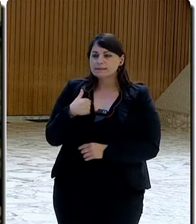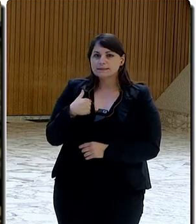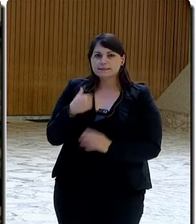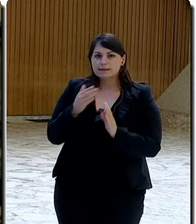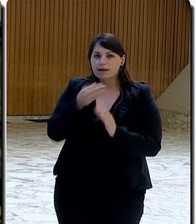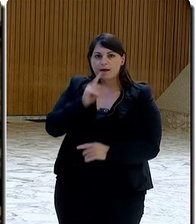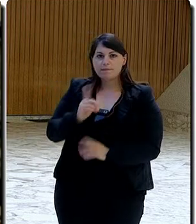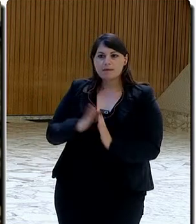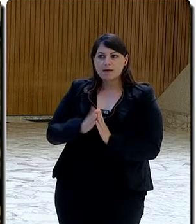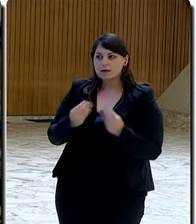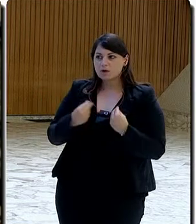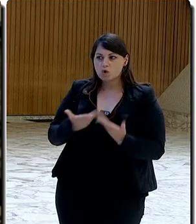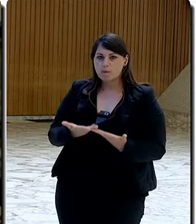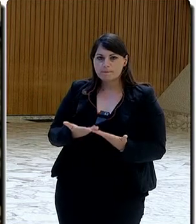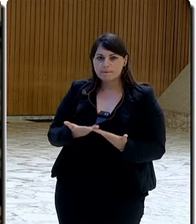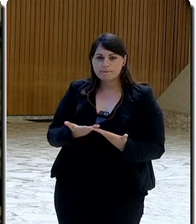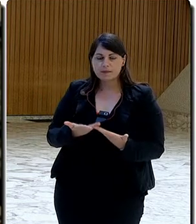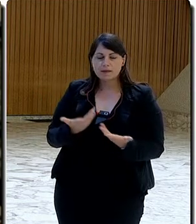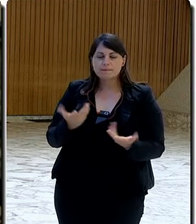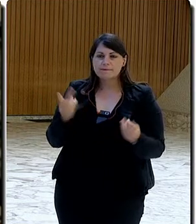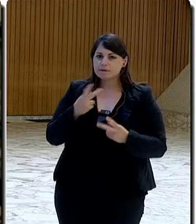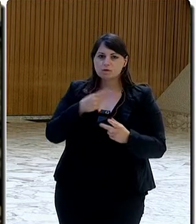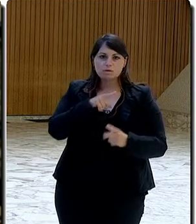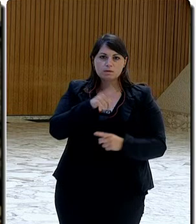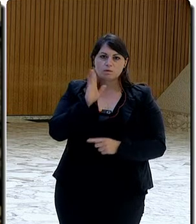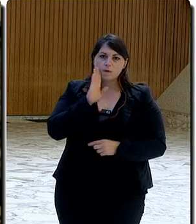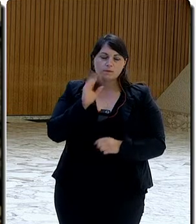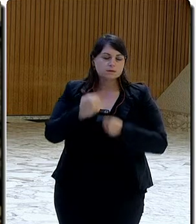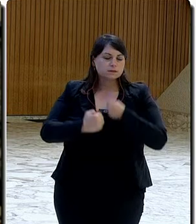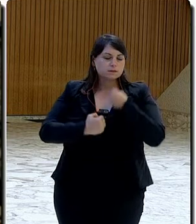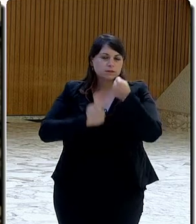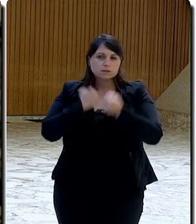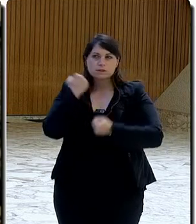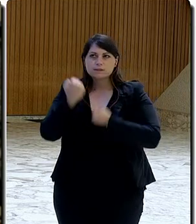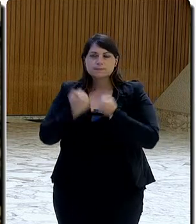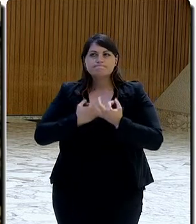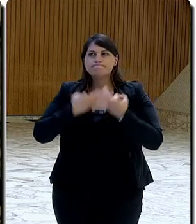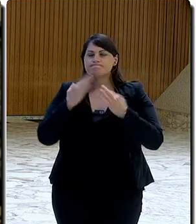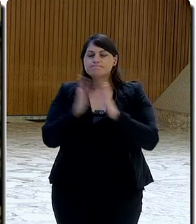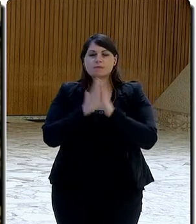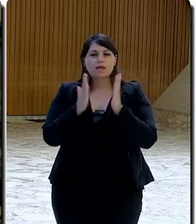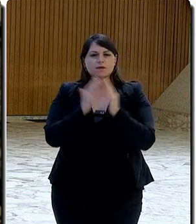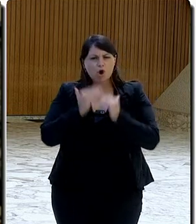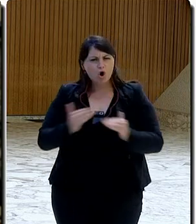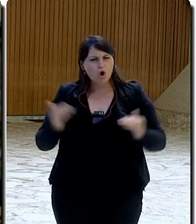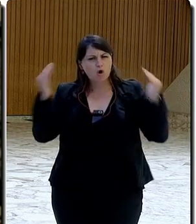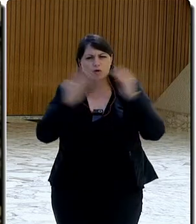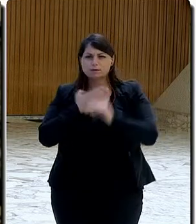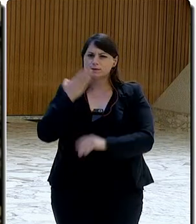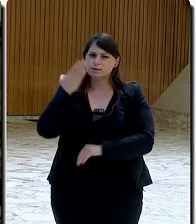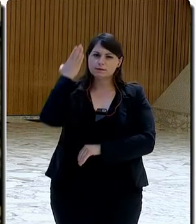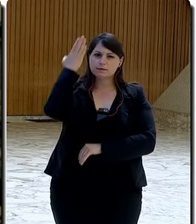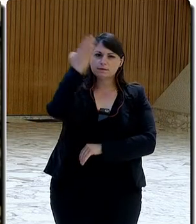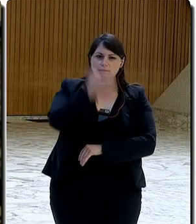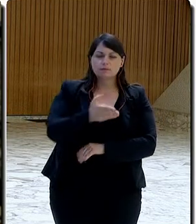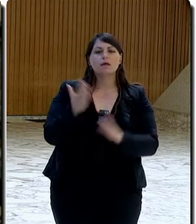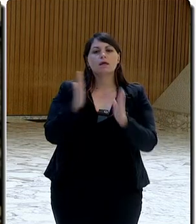acudir a una iglesia. Era noche avanzada y pensó ir a la iglesia del Hospital del Niño